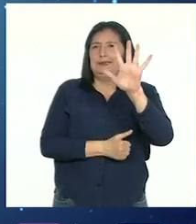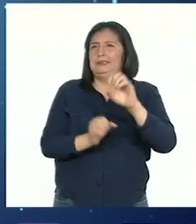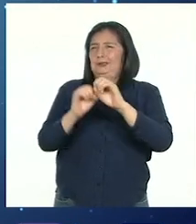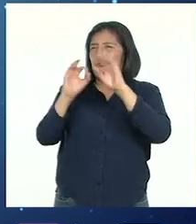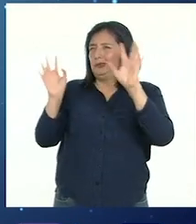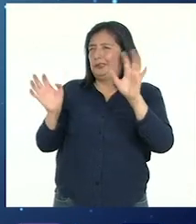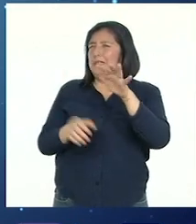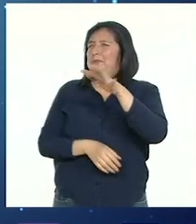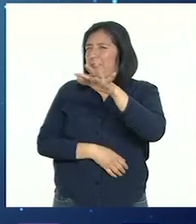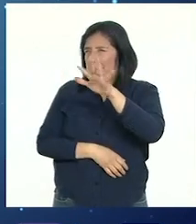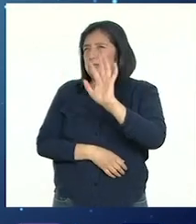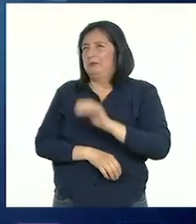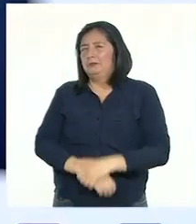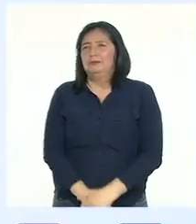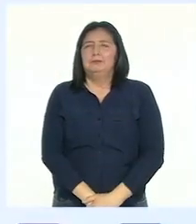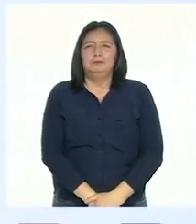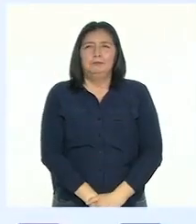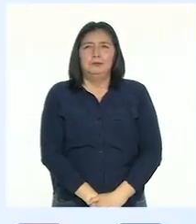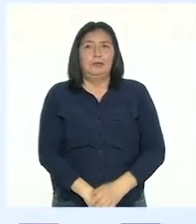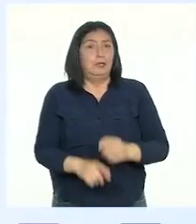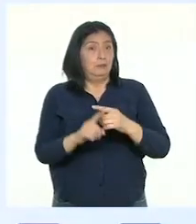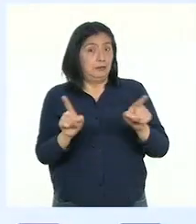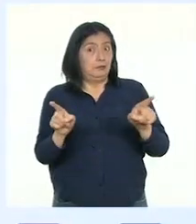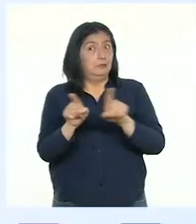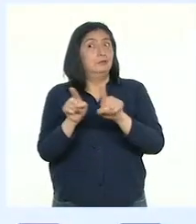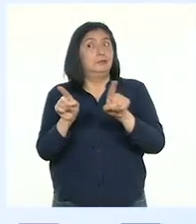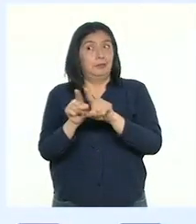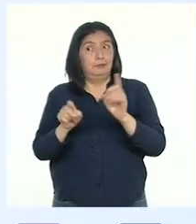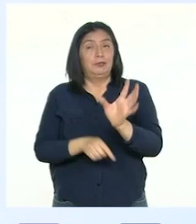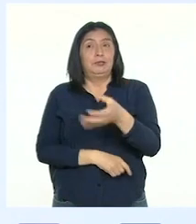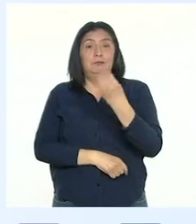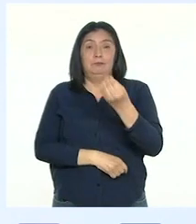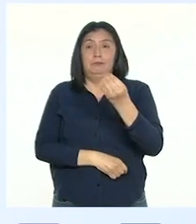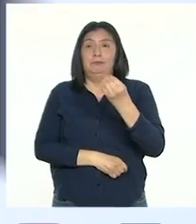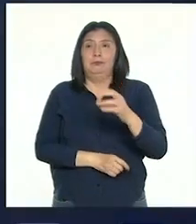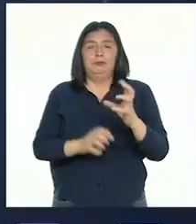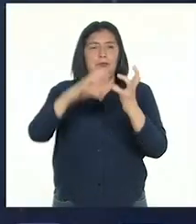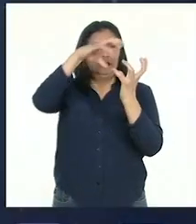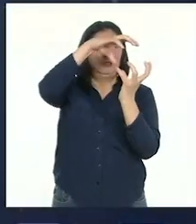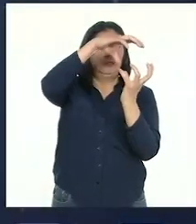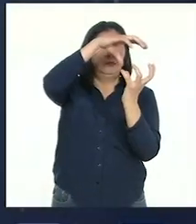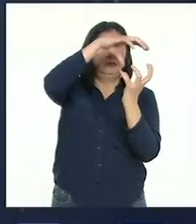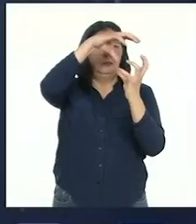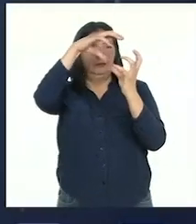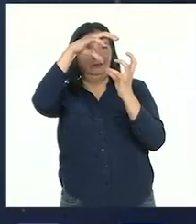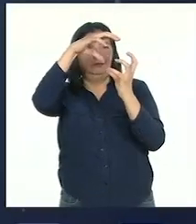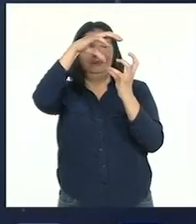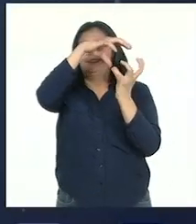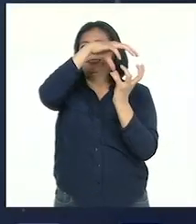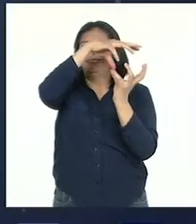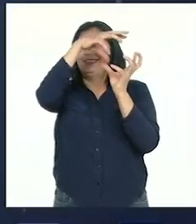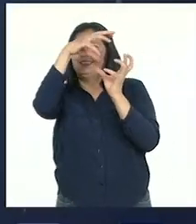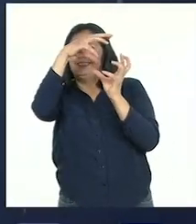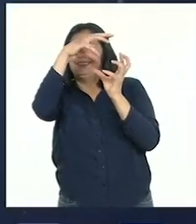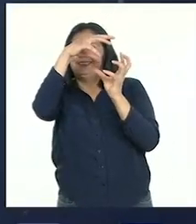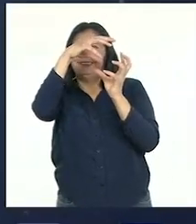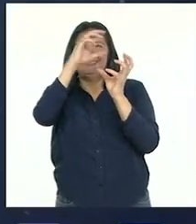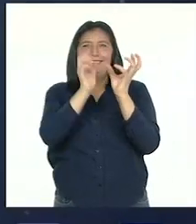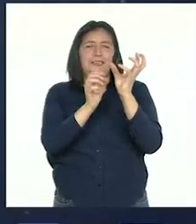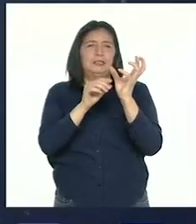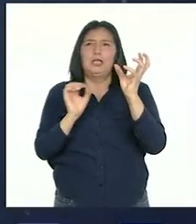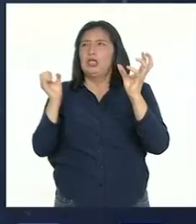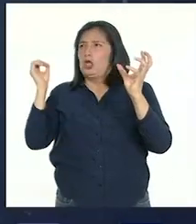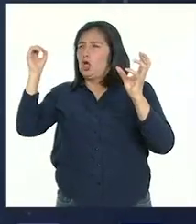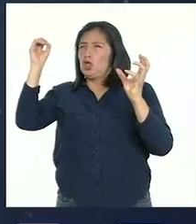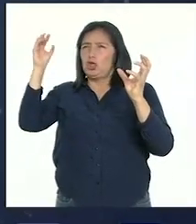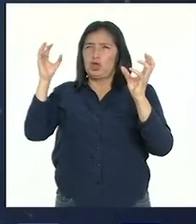días aproximadamente. Pero también ocurre porque la Tierra tiene un eje inclinado. Esto hace que los rayos del Sol